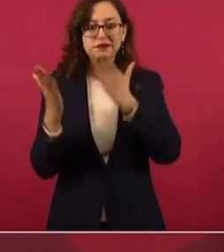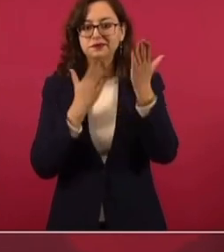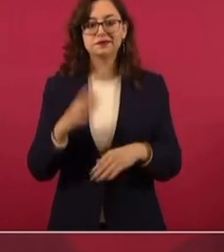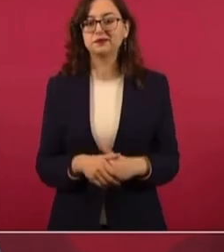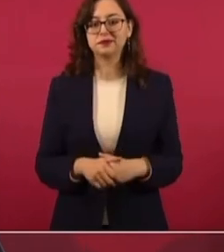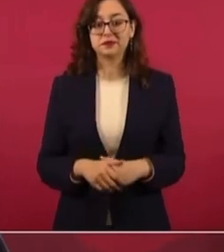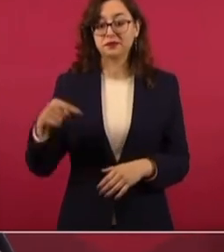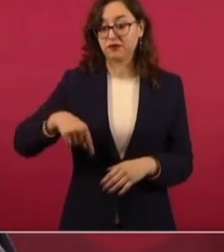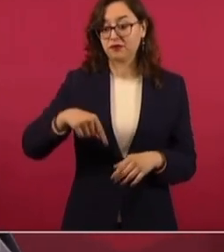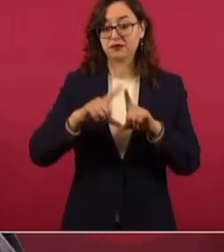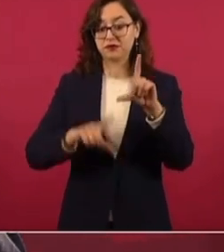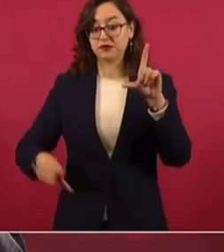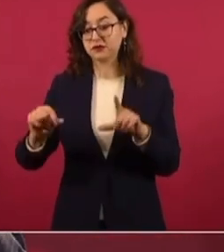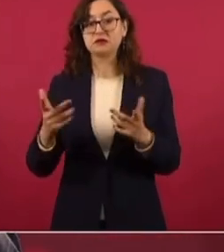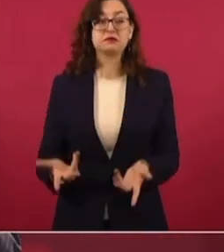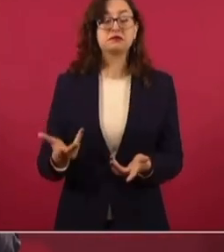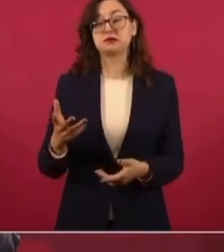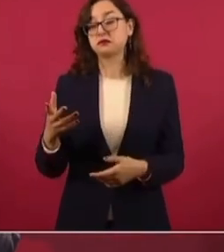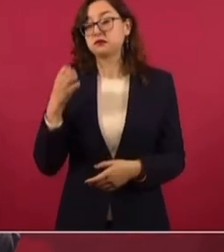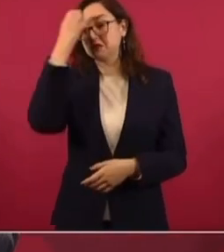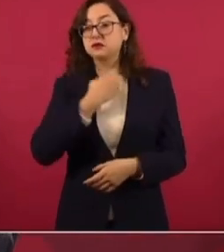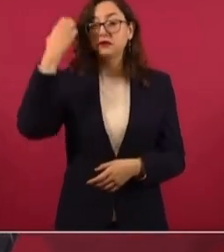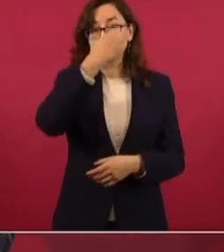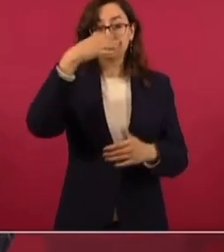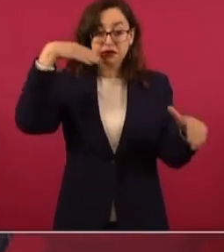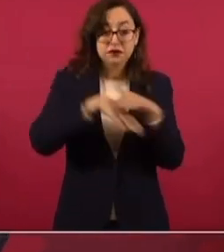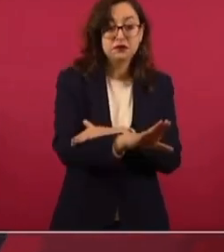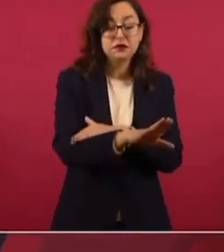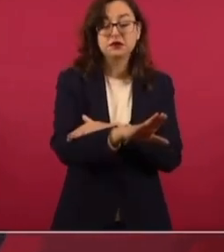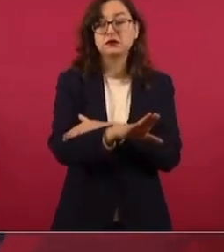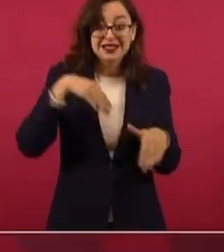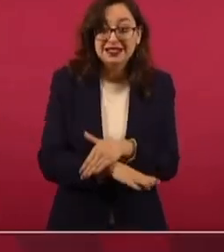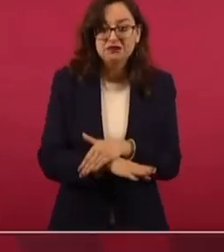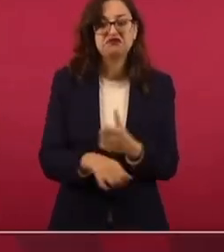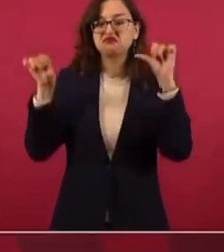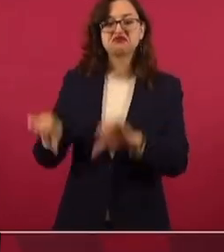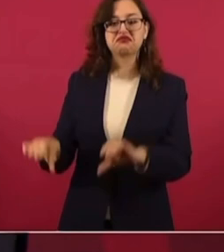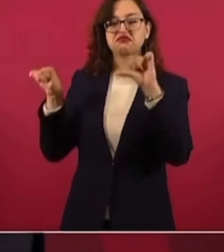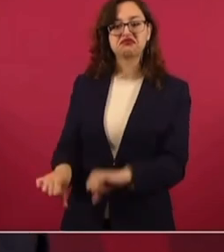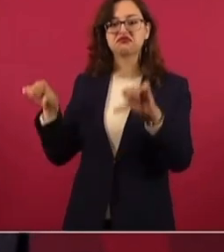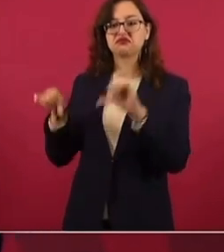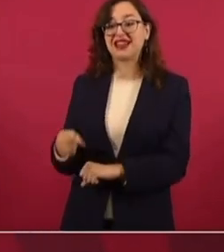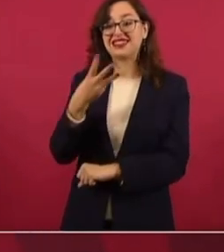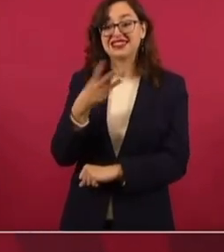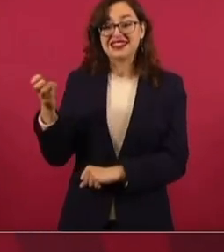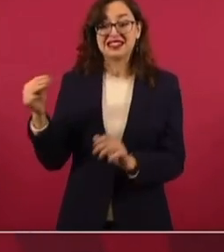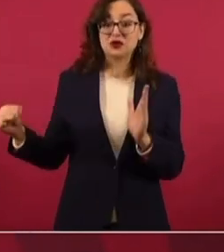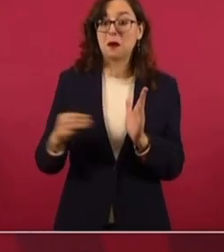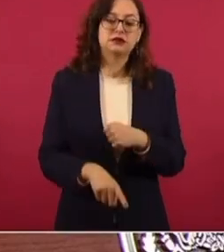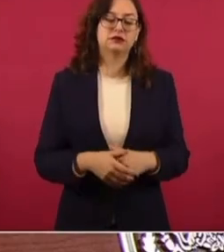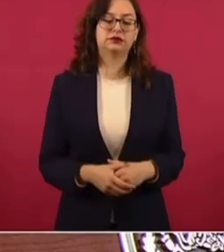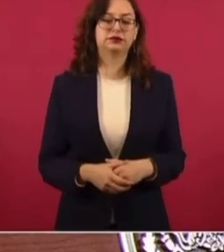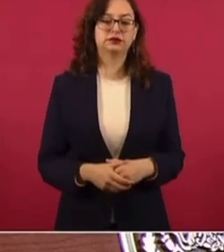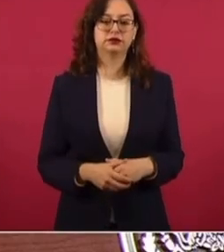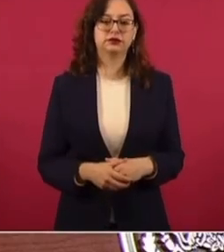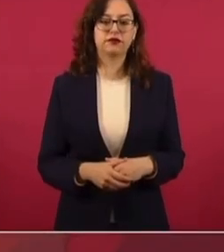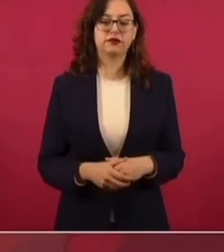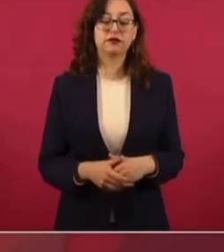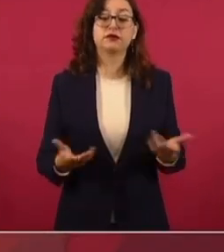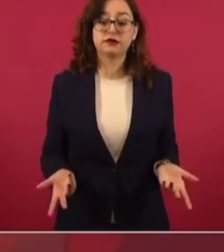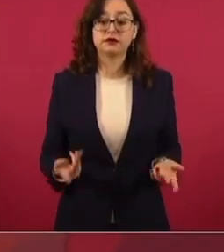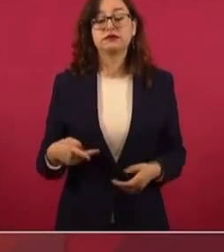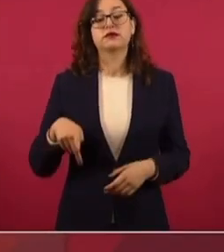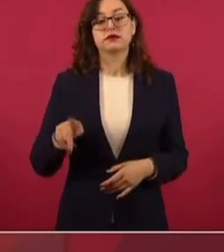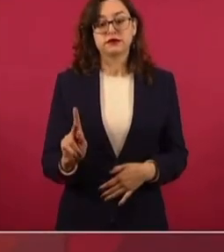país. Nosotros llegamos a calcular que se rechazaban 300,000 jóvenes al año. Entonces tenemos este grave problema, pero